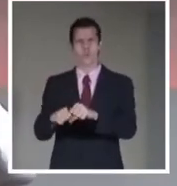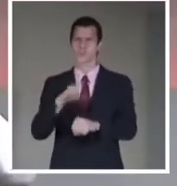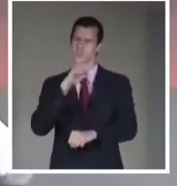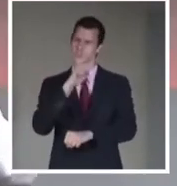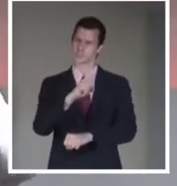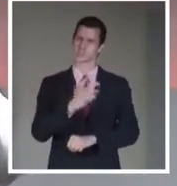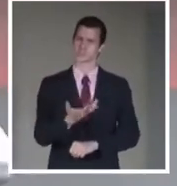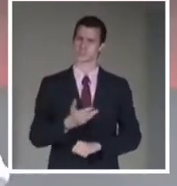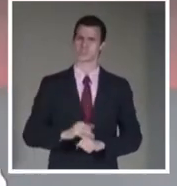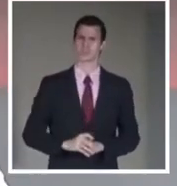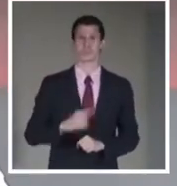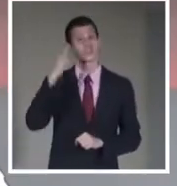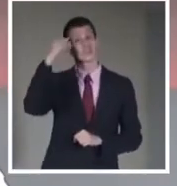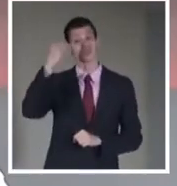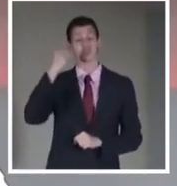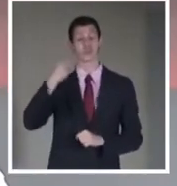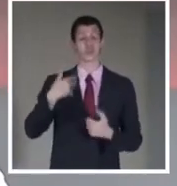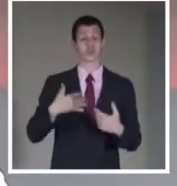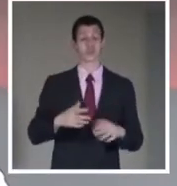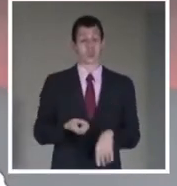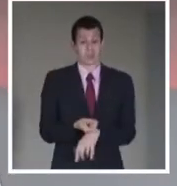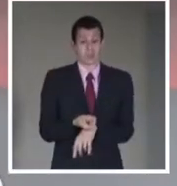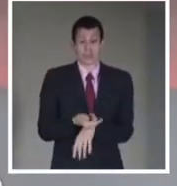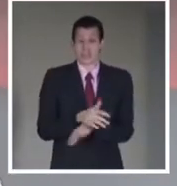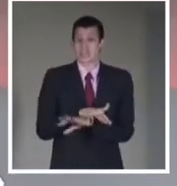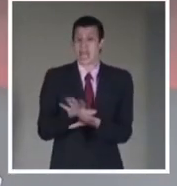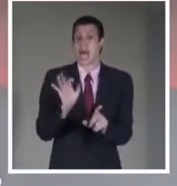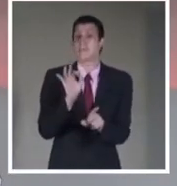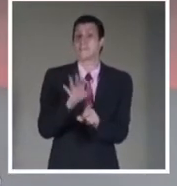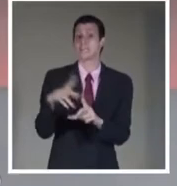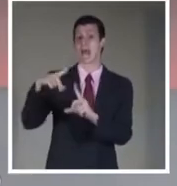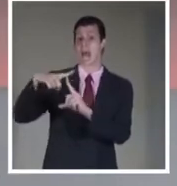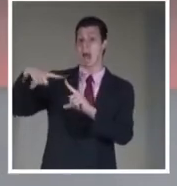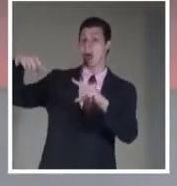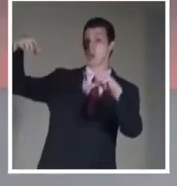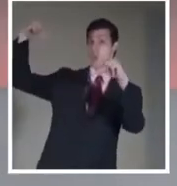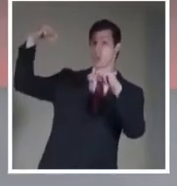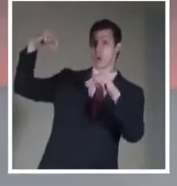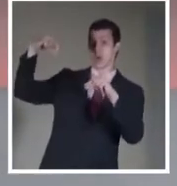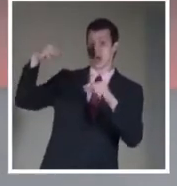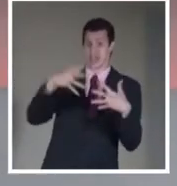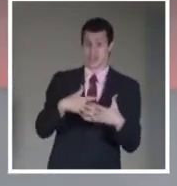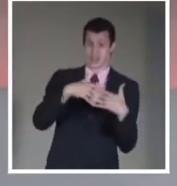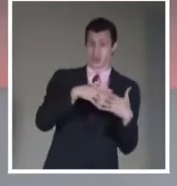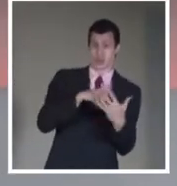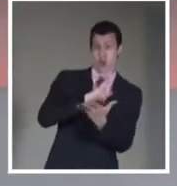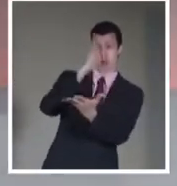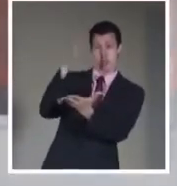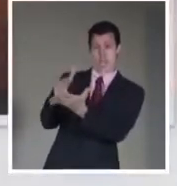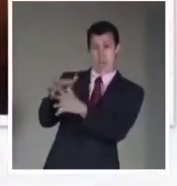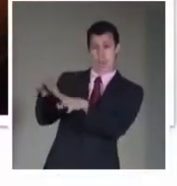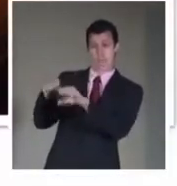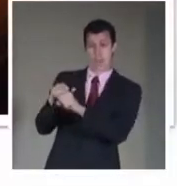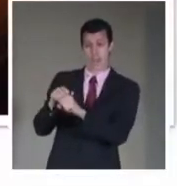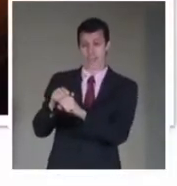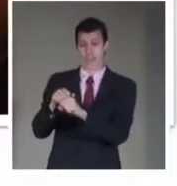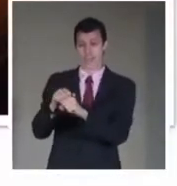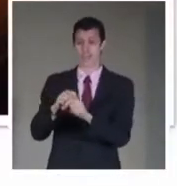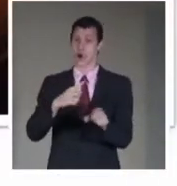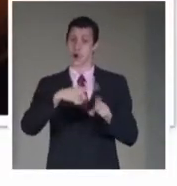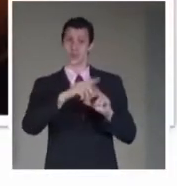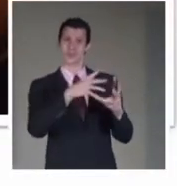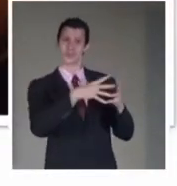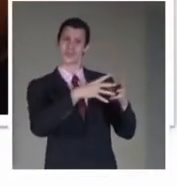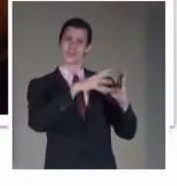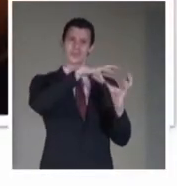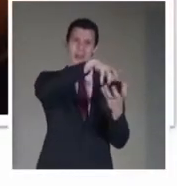el histórico momento de la colonización de la luna y marte como todo parece indicar vean lo que les prepare para el